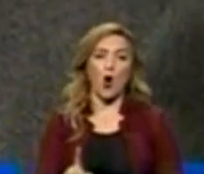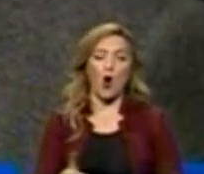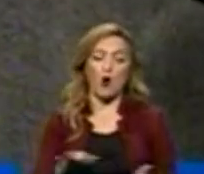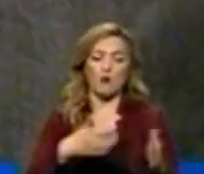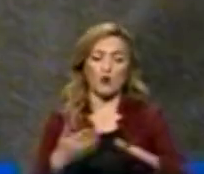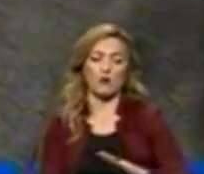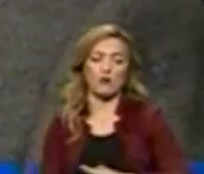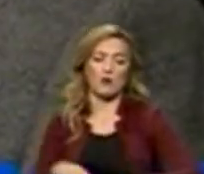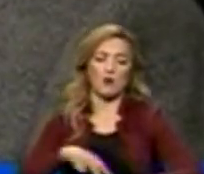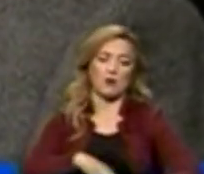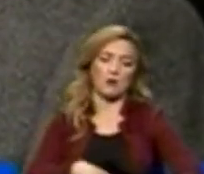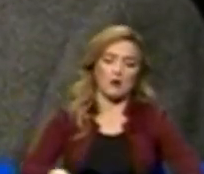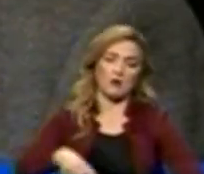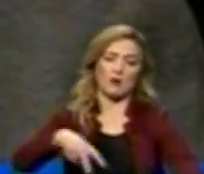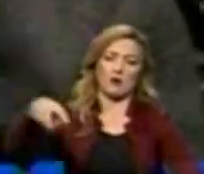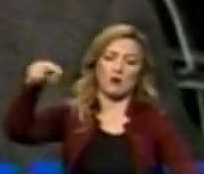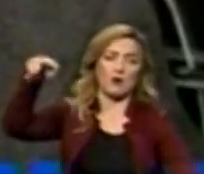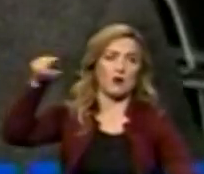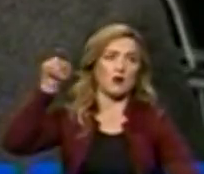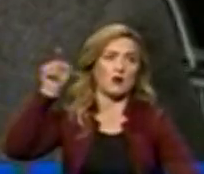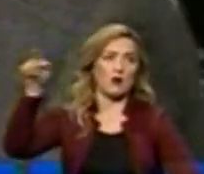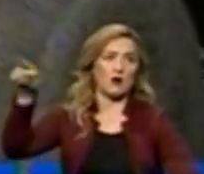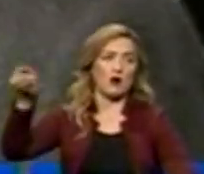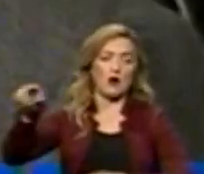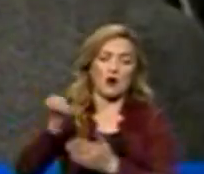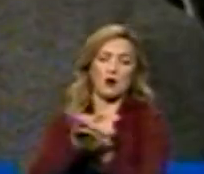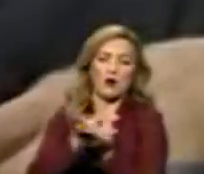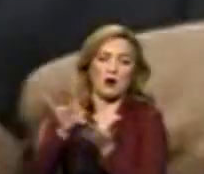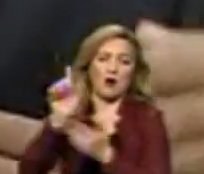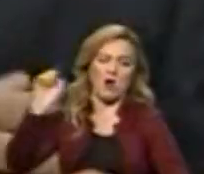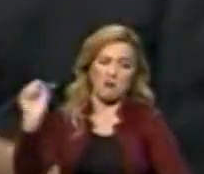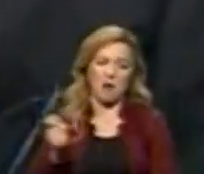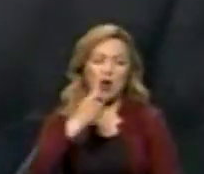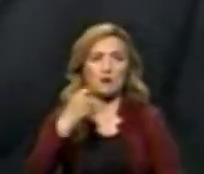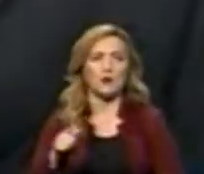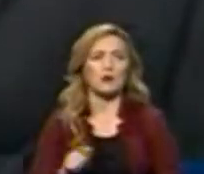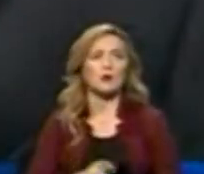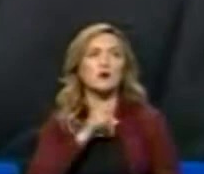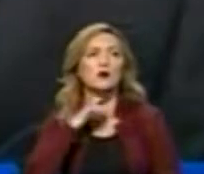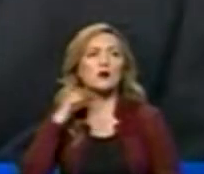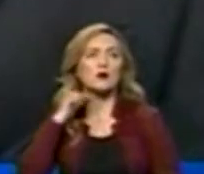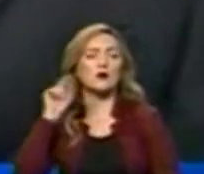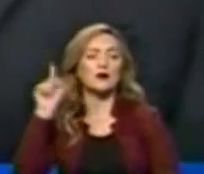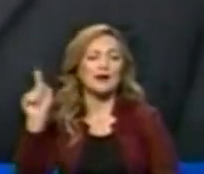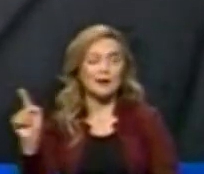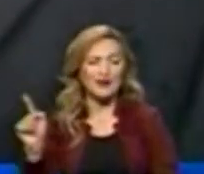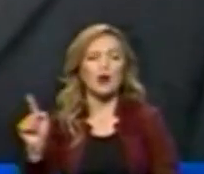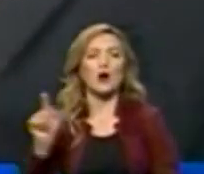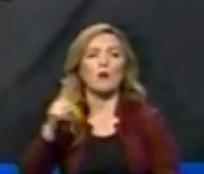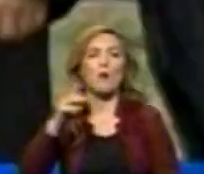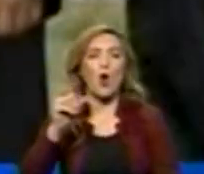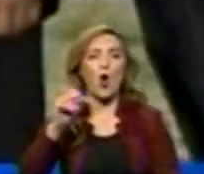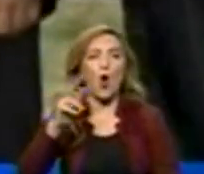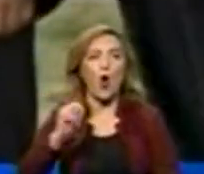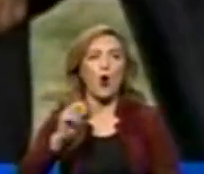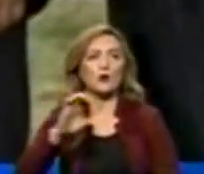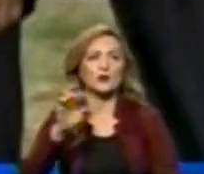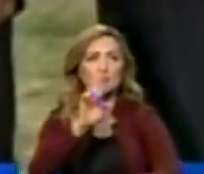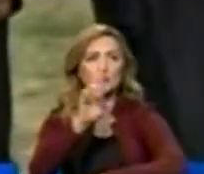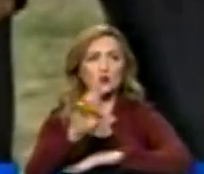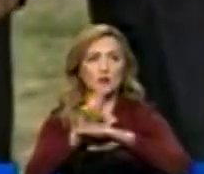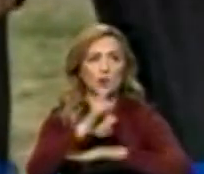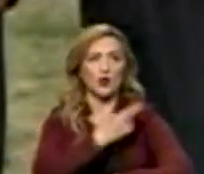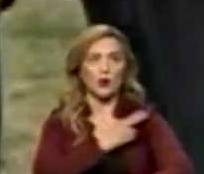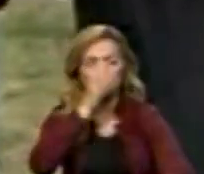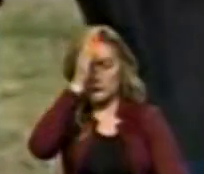sacaría a éste oa sus equivalentes a potazos el sacerdote jesuita fernando por ser rector de la universidad